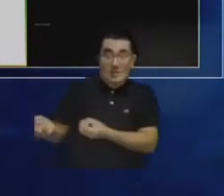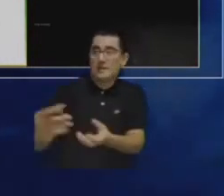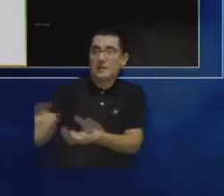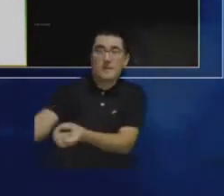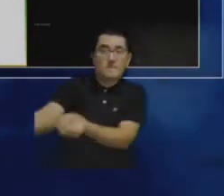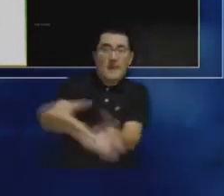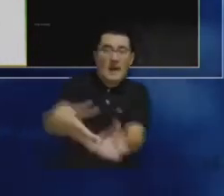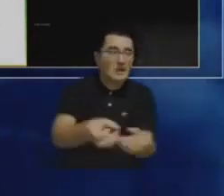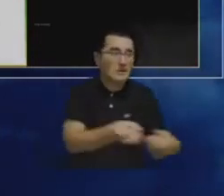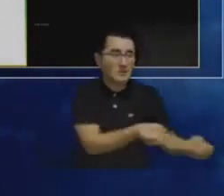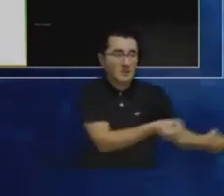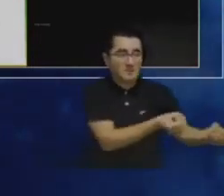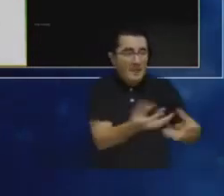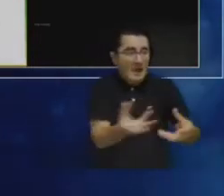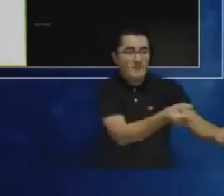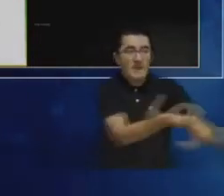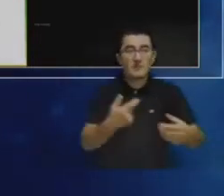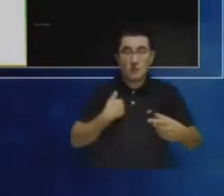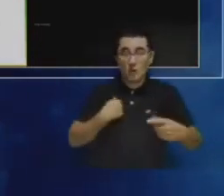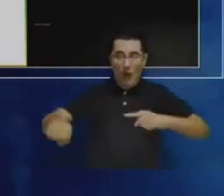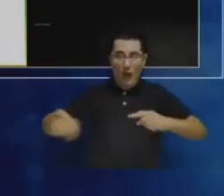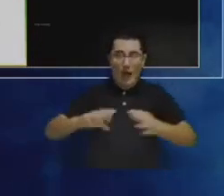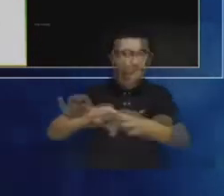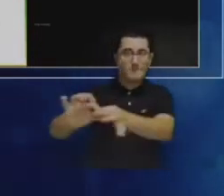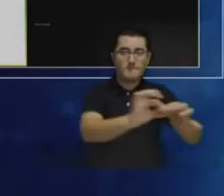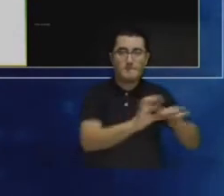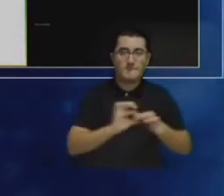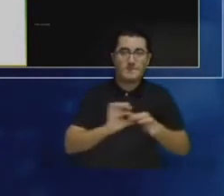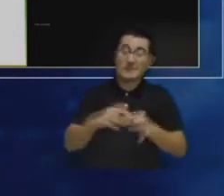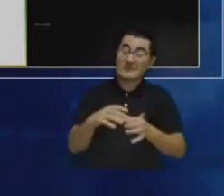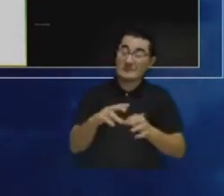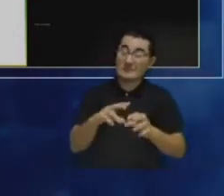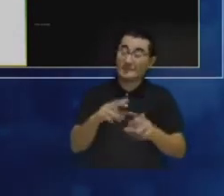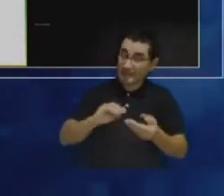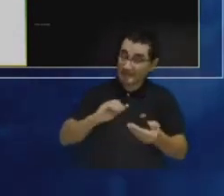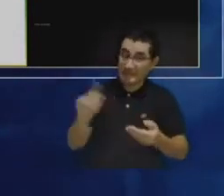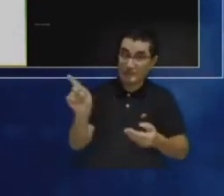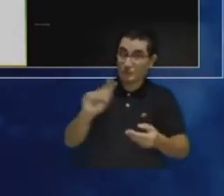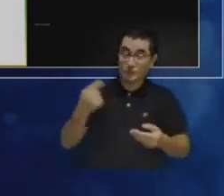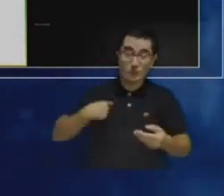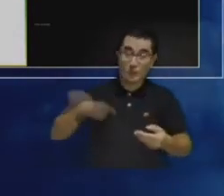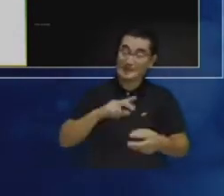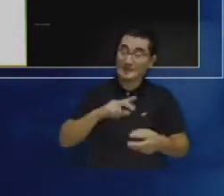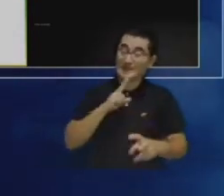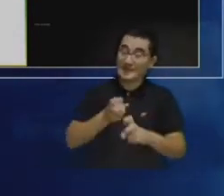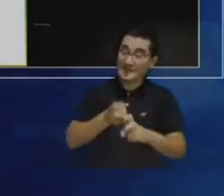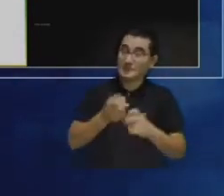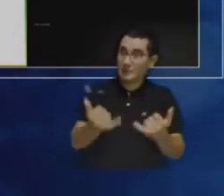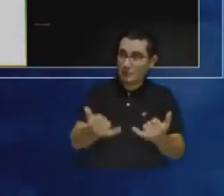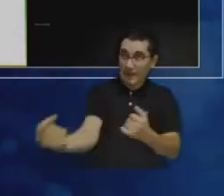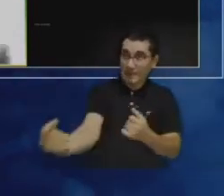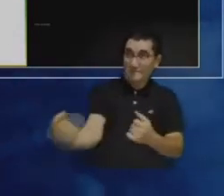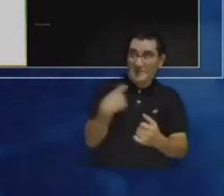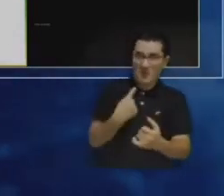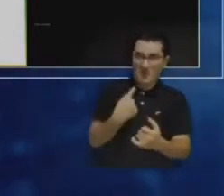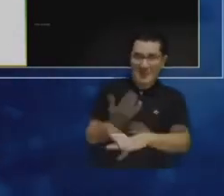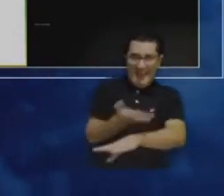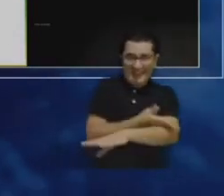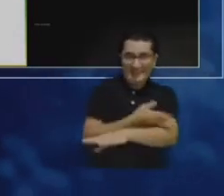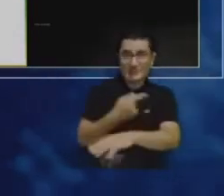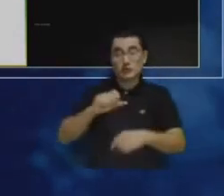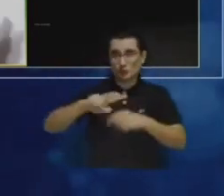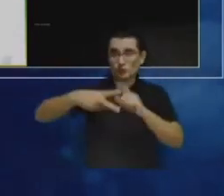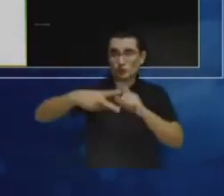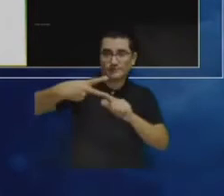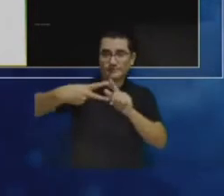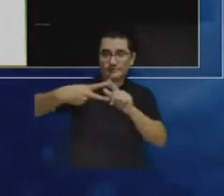coordinar pues a veces no es sencillo. Entonces, eso digamos como de manera general. Pero ahora sí, respondiendo a la pregunta, dos cosas, digamos, un mensaje general. Entonces